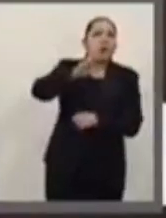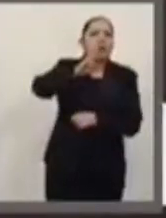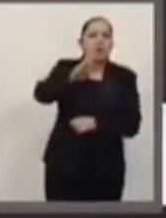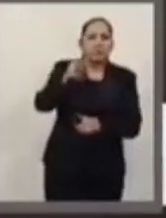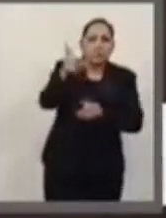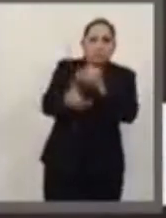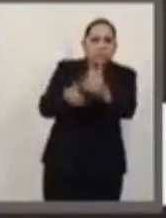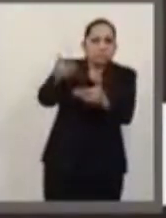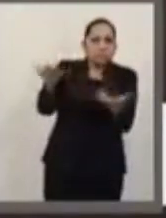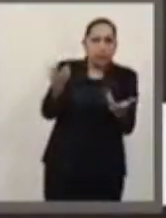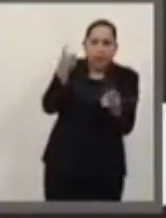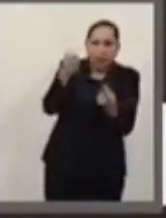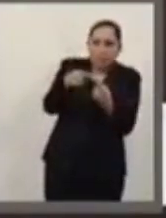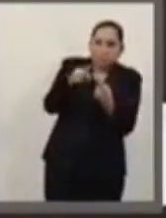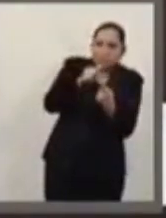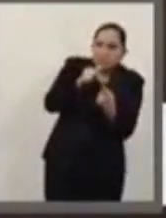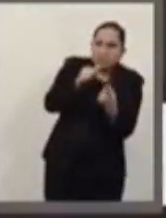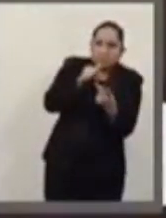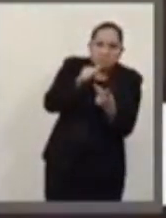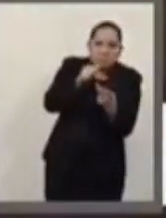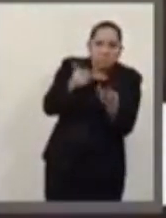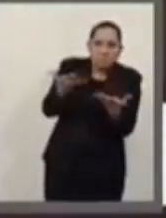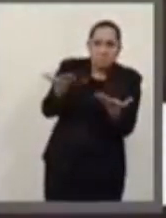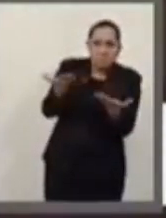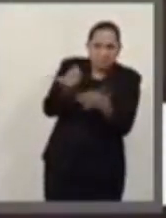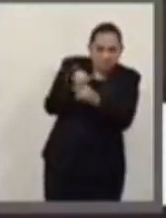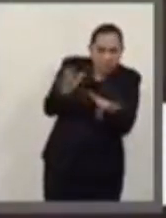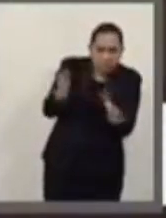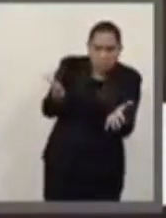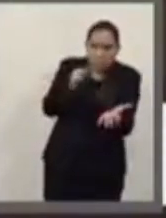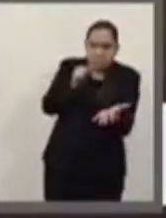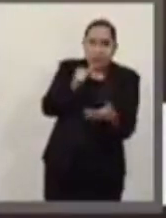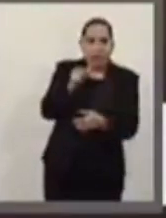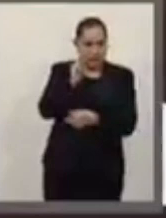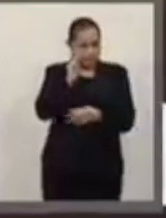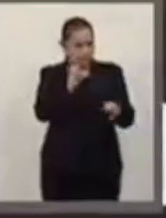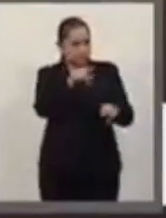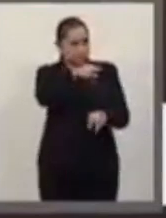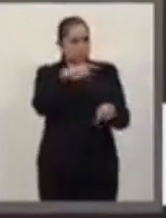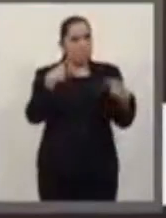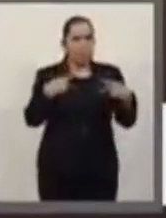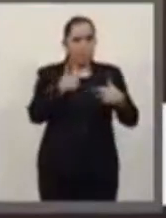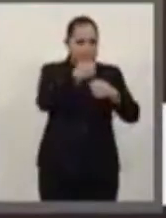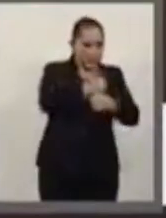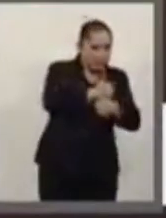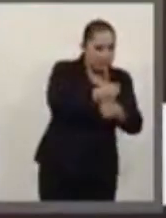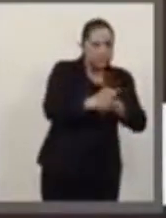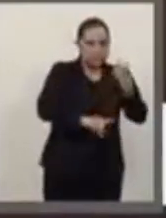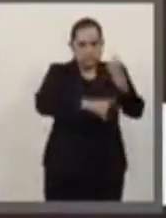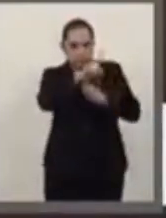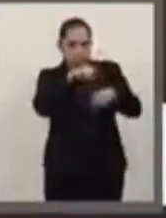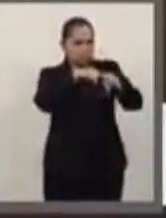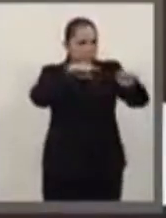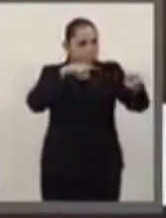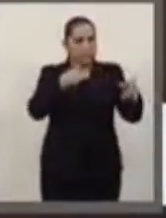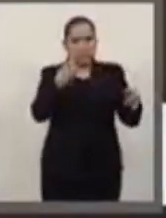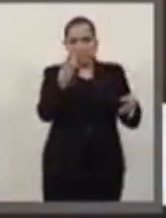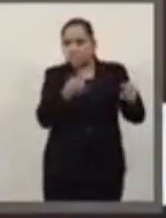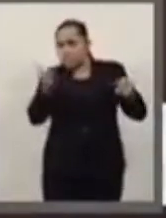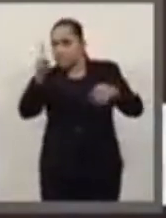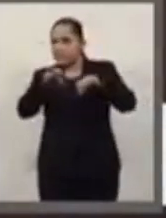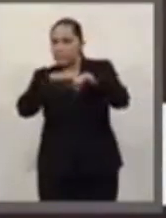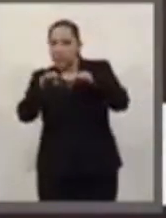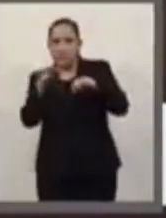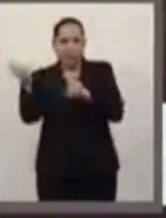quienes, poco o mucho, hacen un esfuerzo para trabajar y los vehículos son una parte indispensable de eso. Estimados